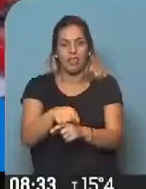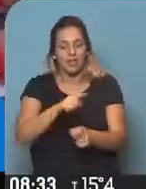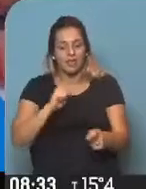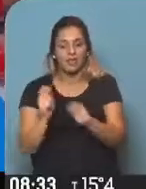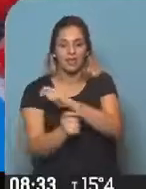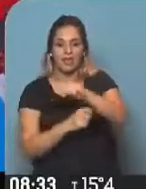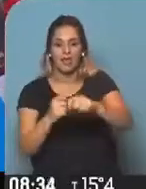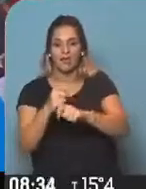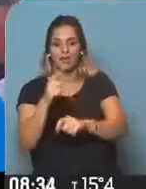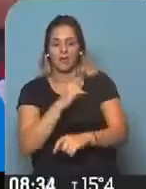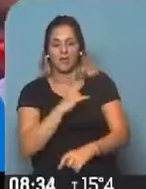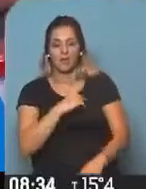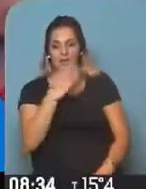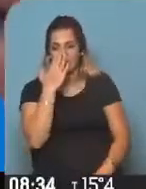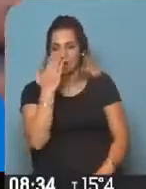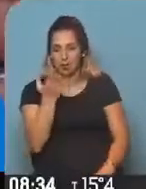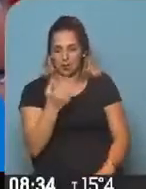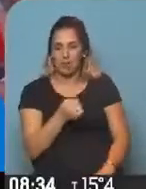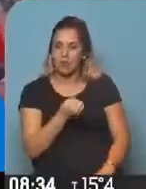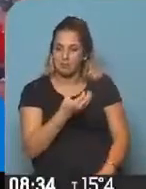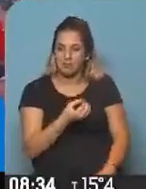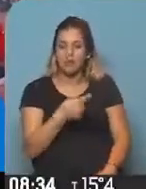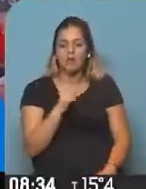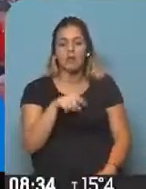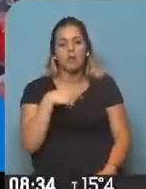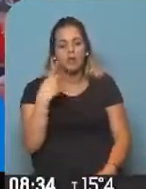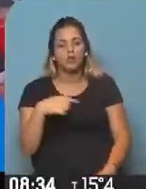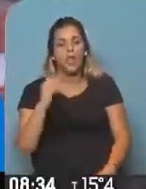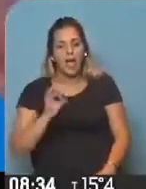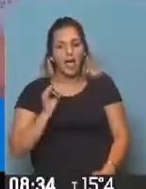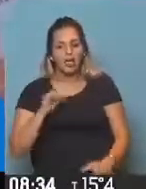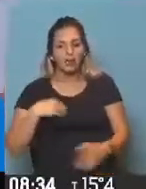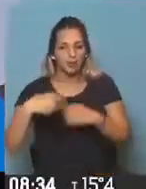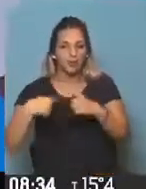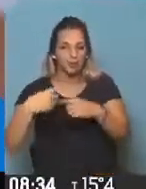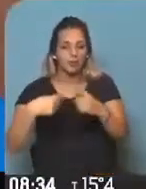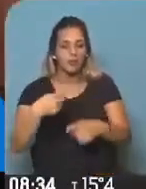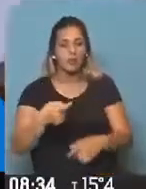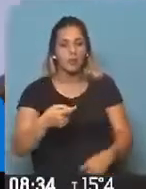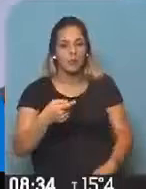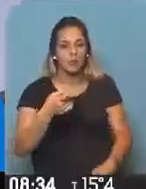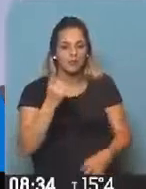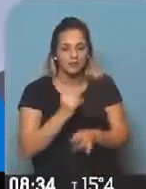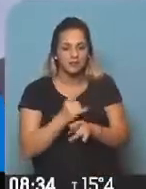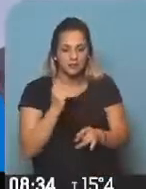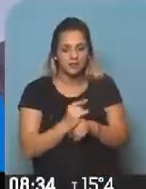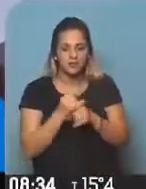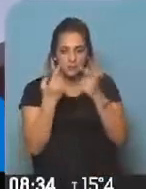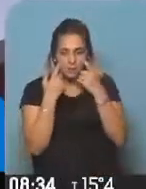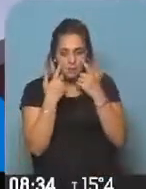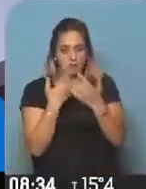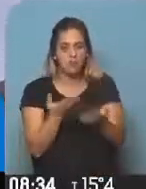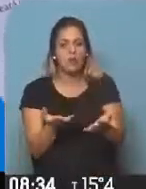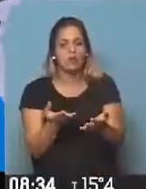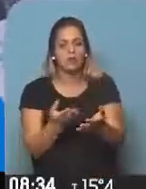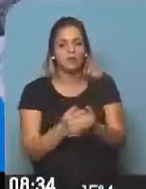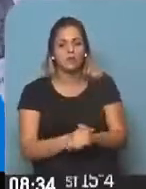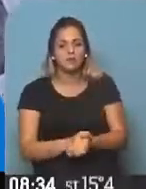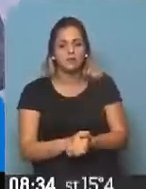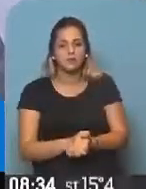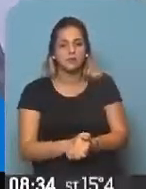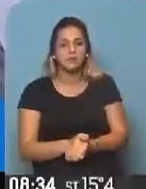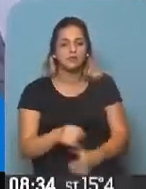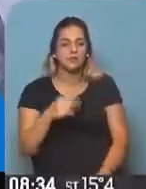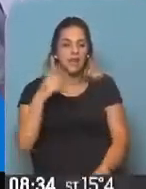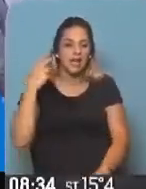de córdoba perfecto perfecto y siguen pasando los años y siempre parados delante de las cámaras